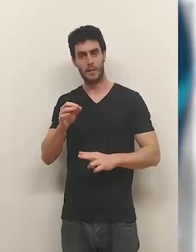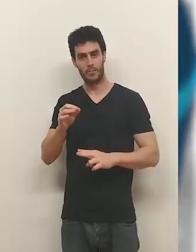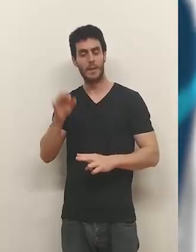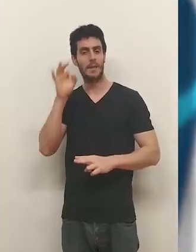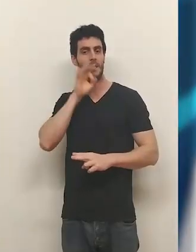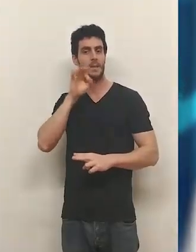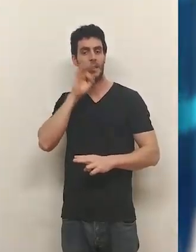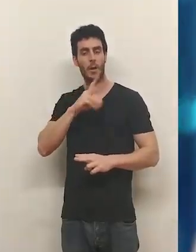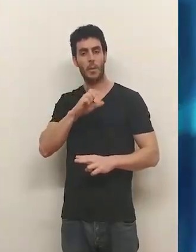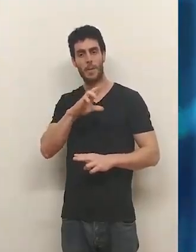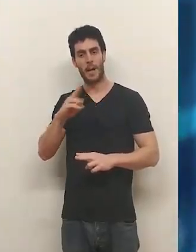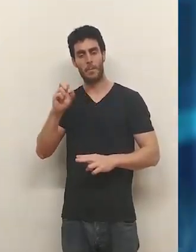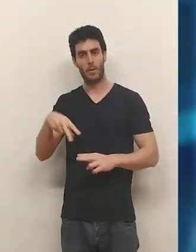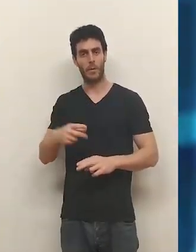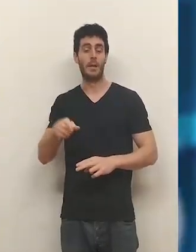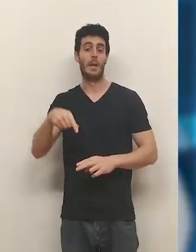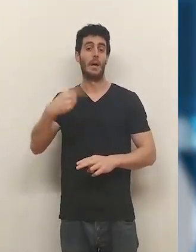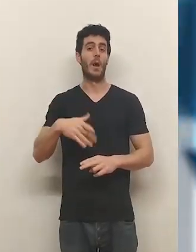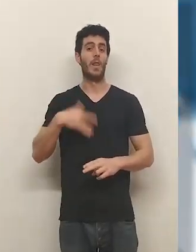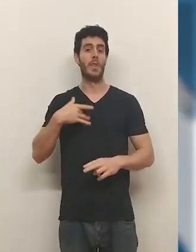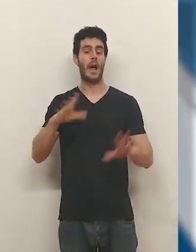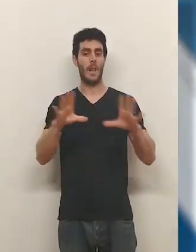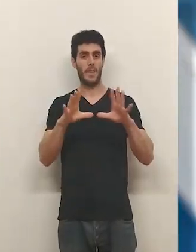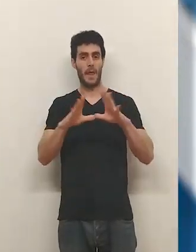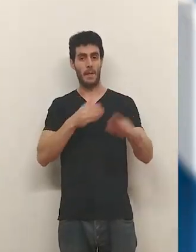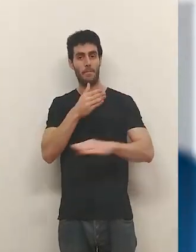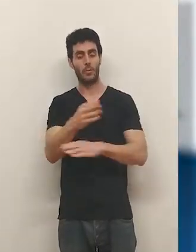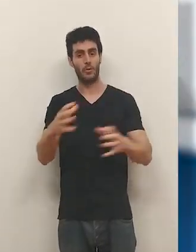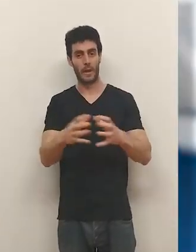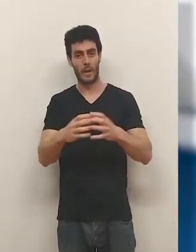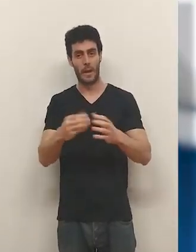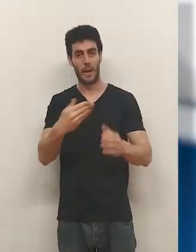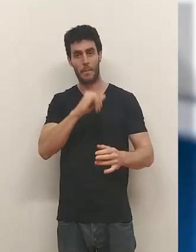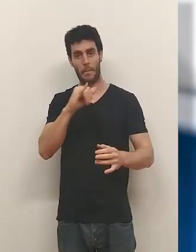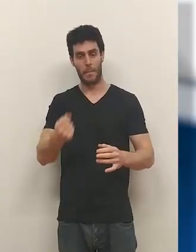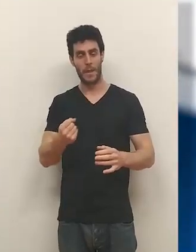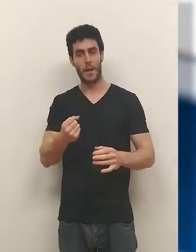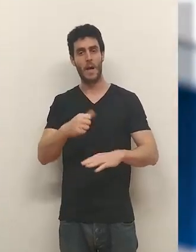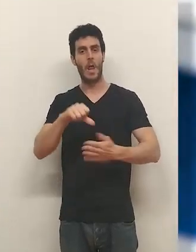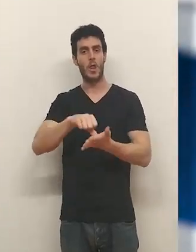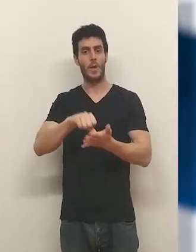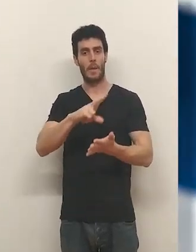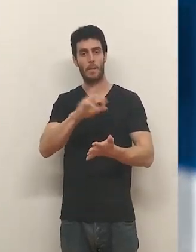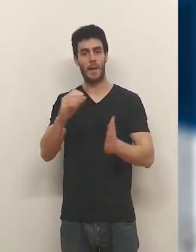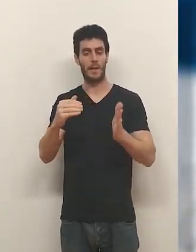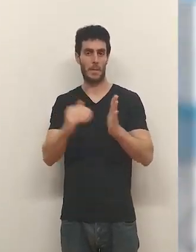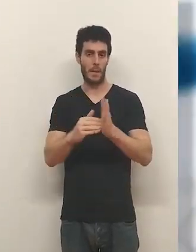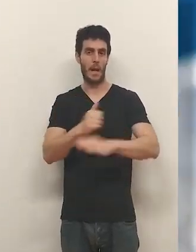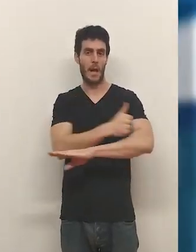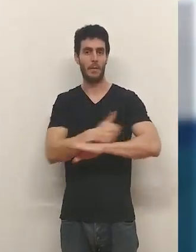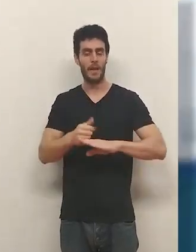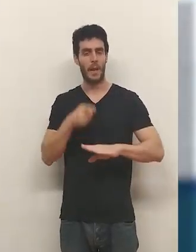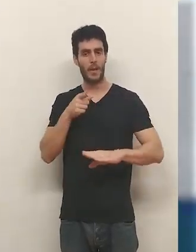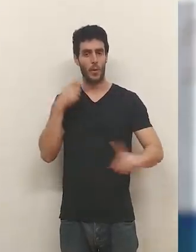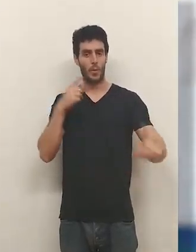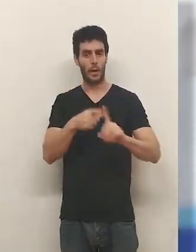el síndrome de Pierpont. Y luego el día 10 bajamos a Granada, a Baza, una ciudad de unos 20.000 habitantes y allí hacemos